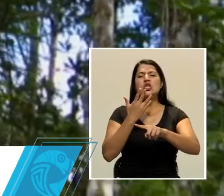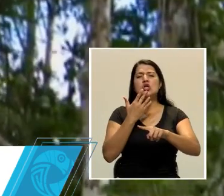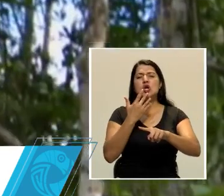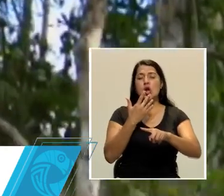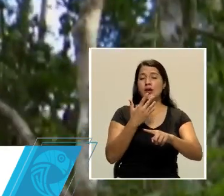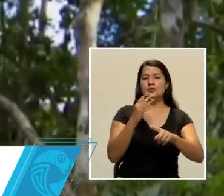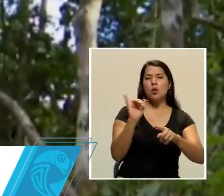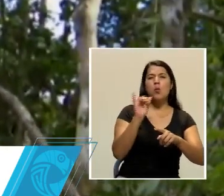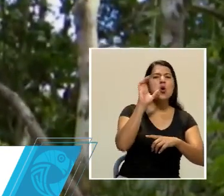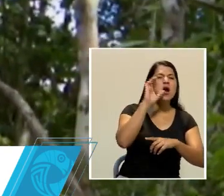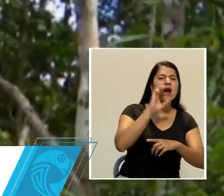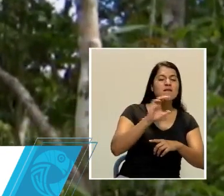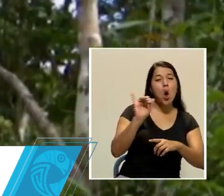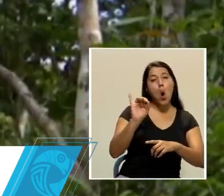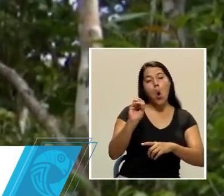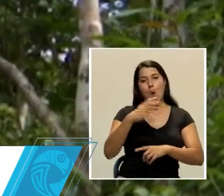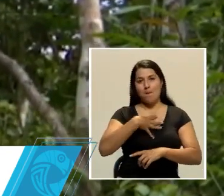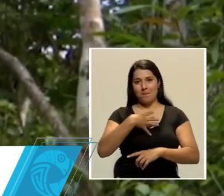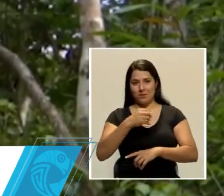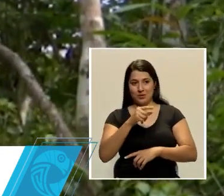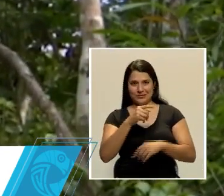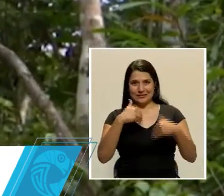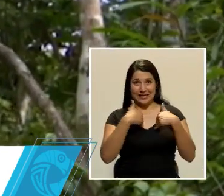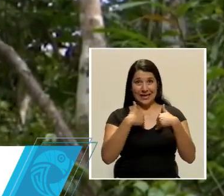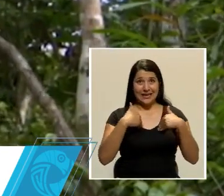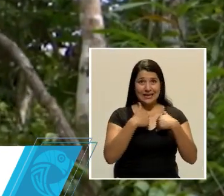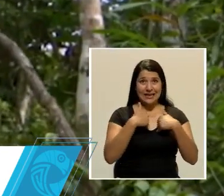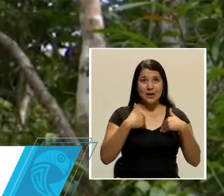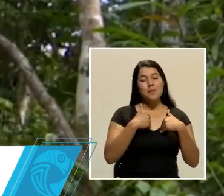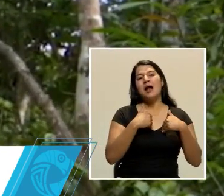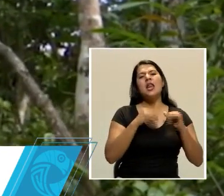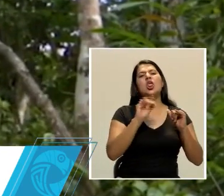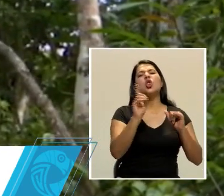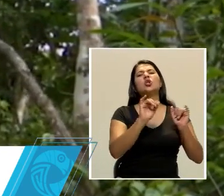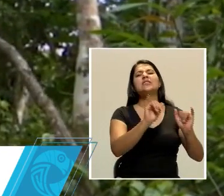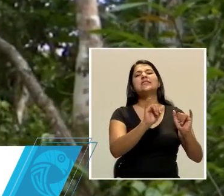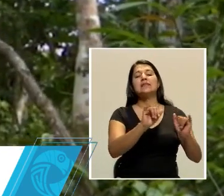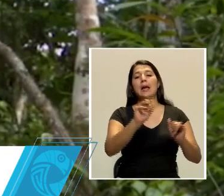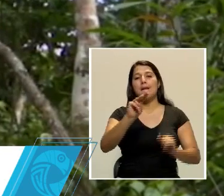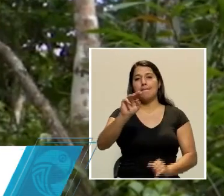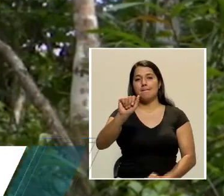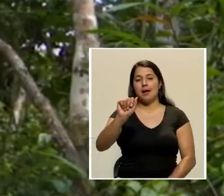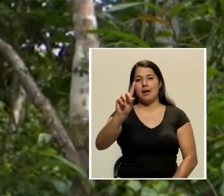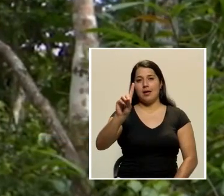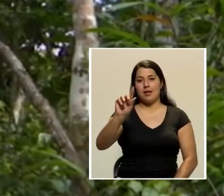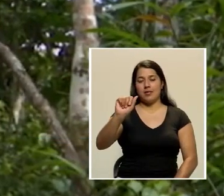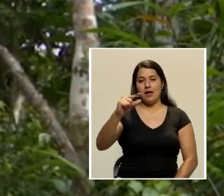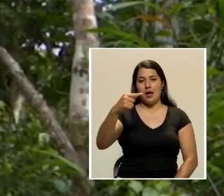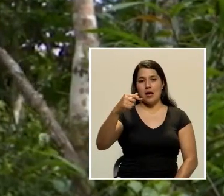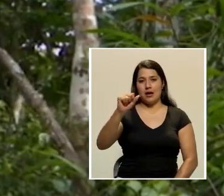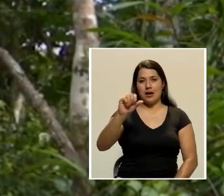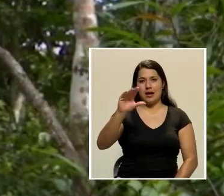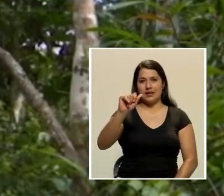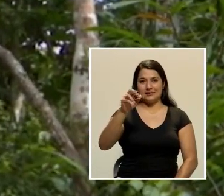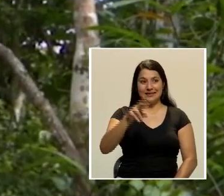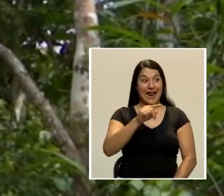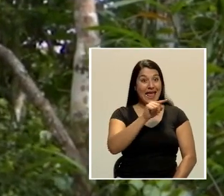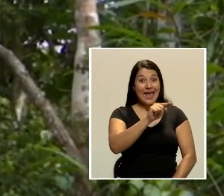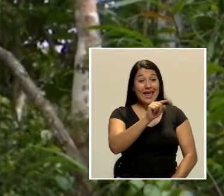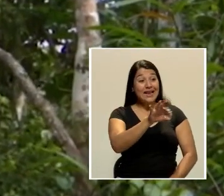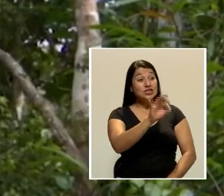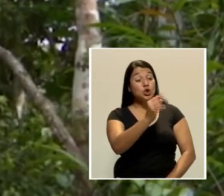El INDRI es el lémur de mayor tamaño que existe en el mundo. Mide hasta 70 centímetros y pesa 10 kilos. Su